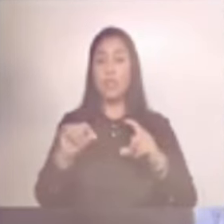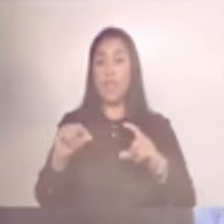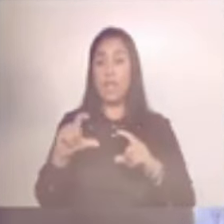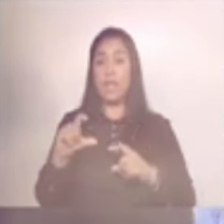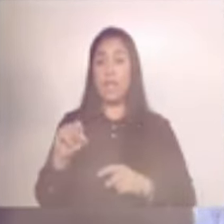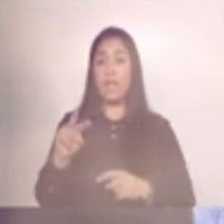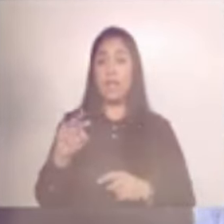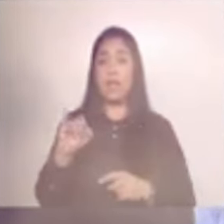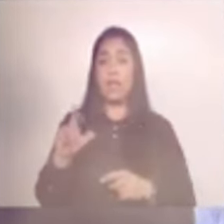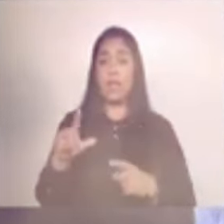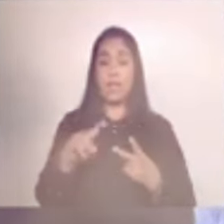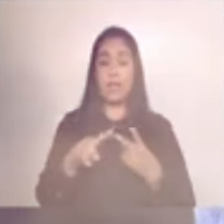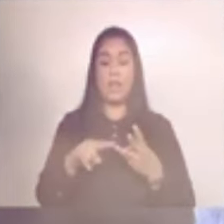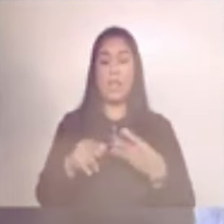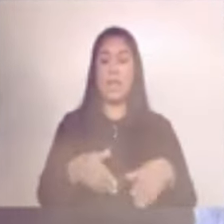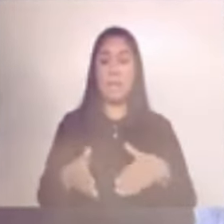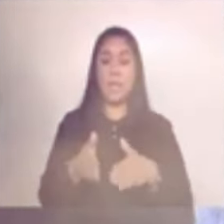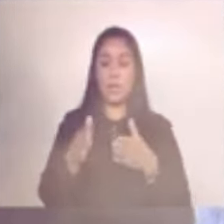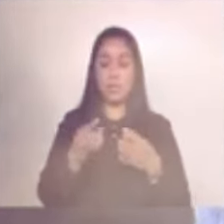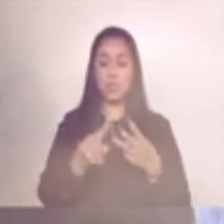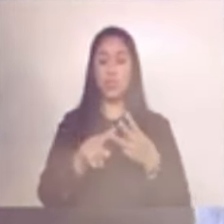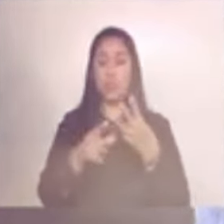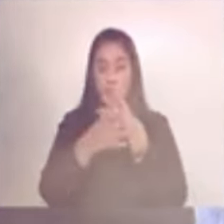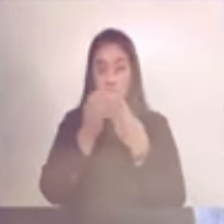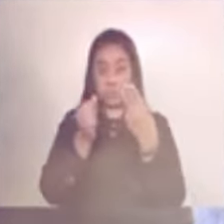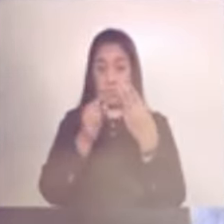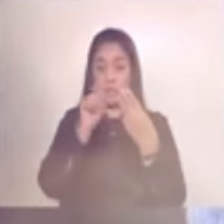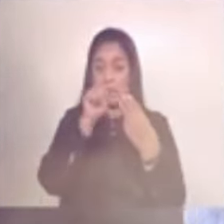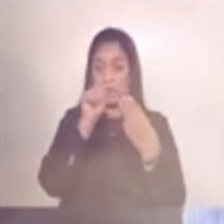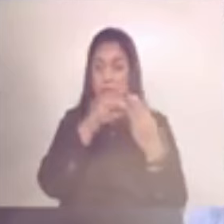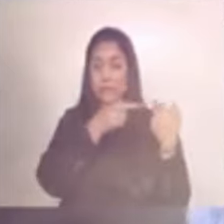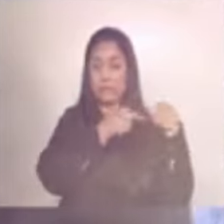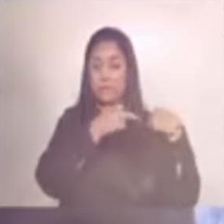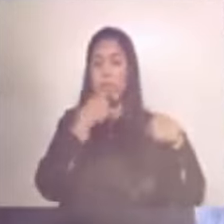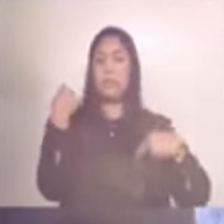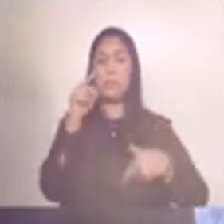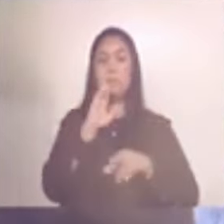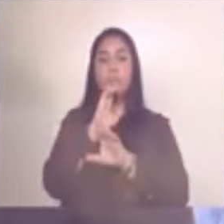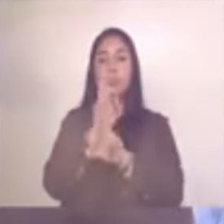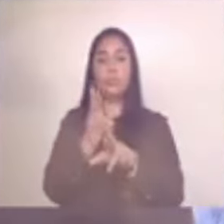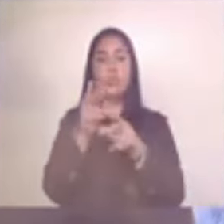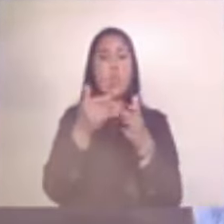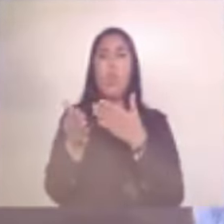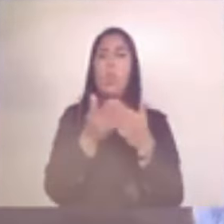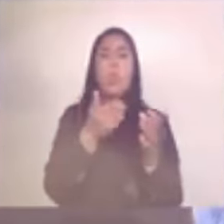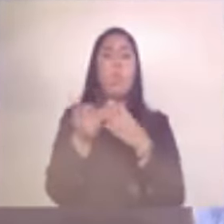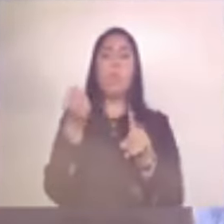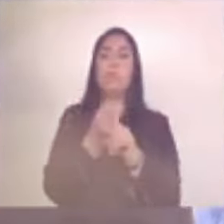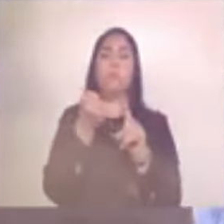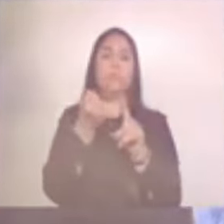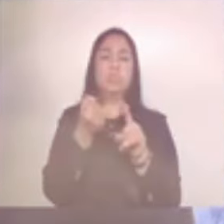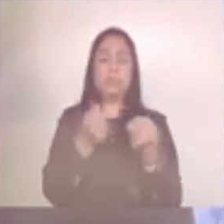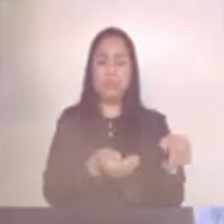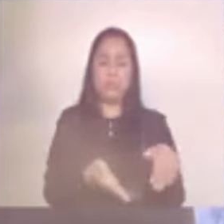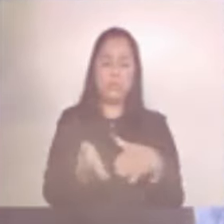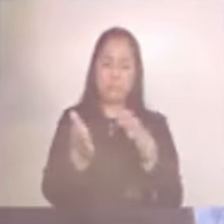de Caminos, cuya labor es estar en apresto para responder a cualquier situación que se dé